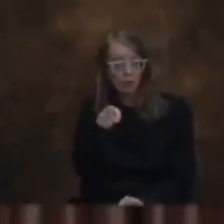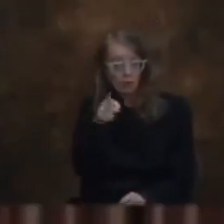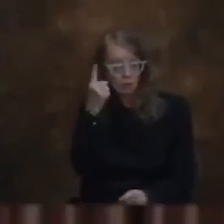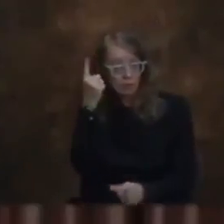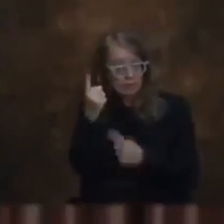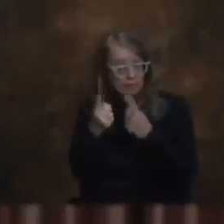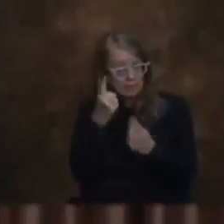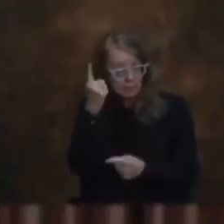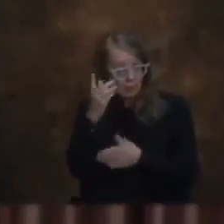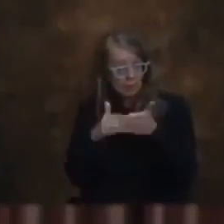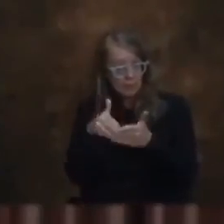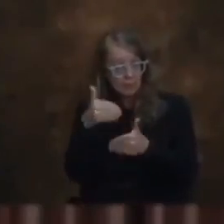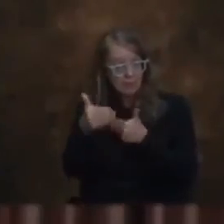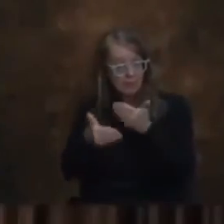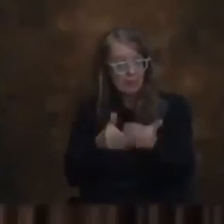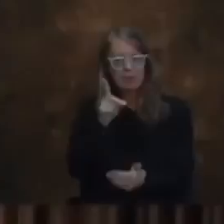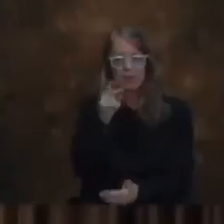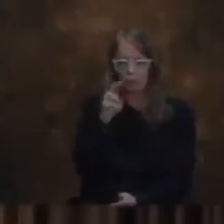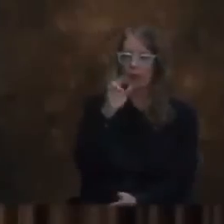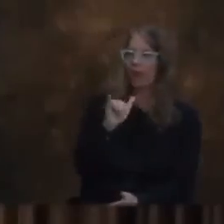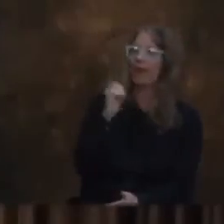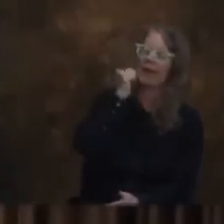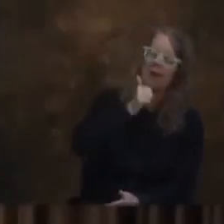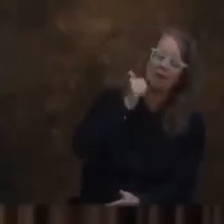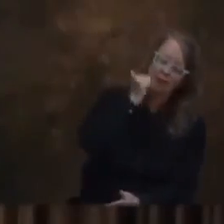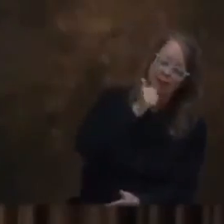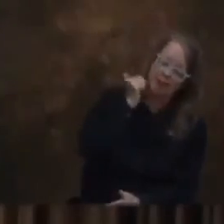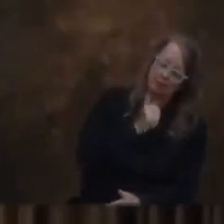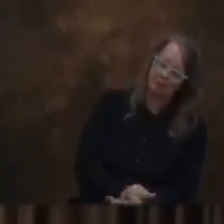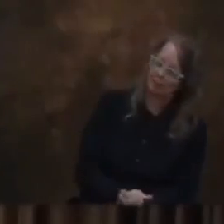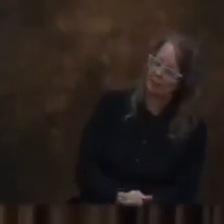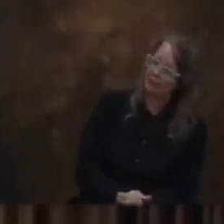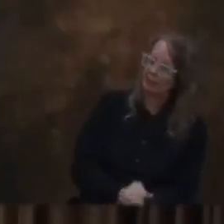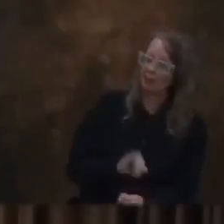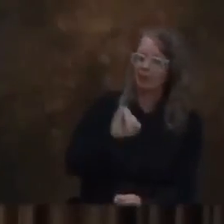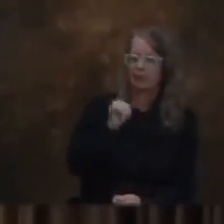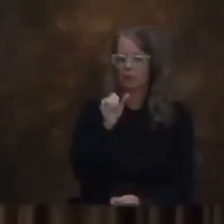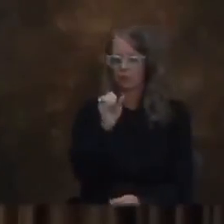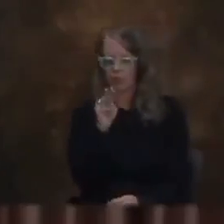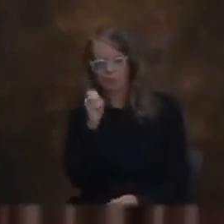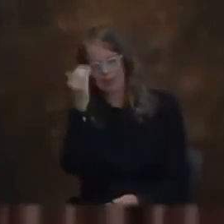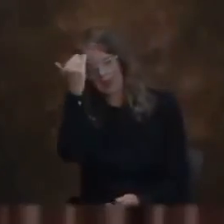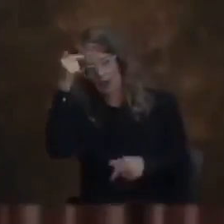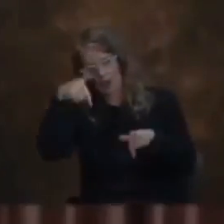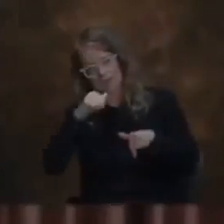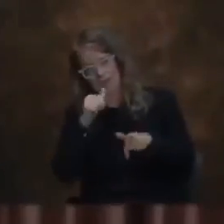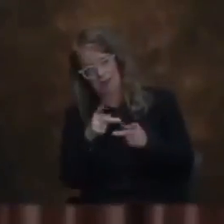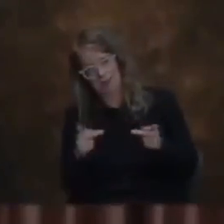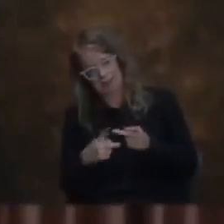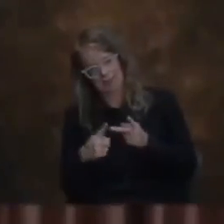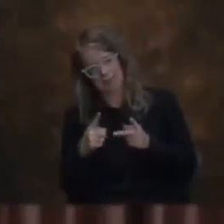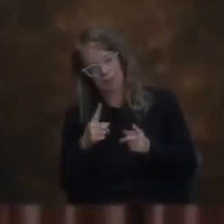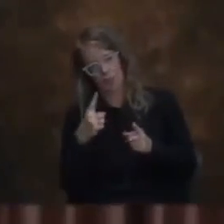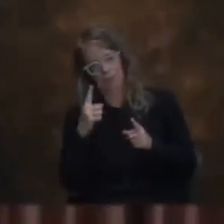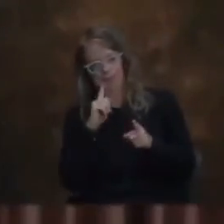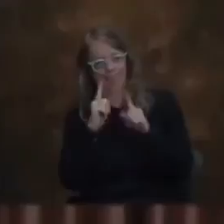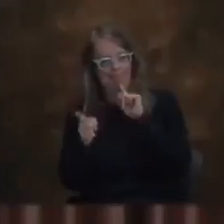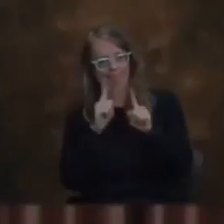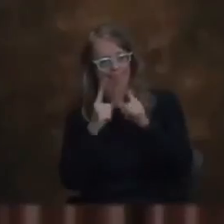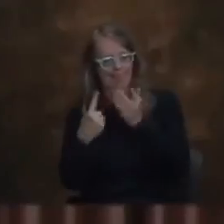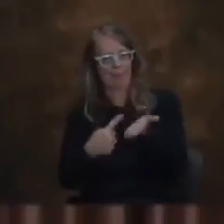todos los días y sabemos que es en nuestro lugar para debatir pero sabemos que creo que todos los empleadores